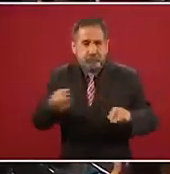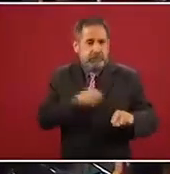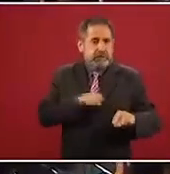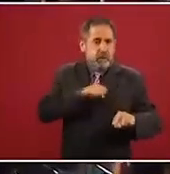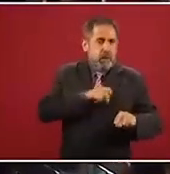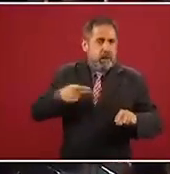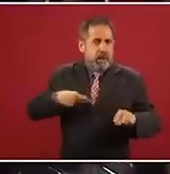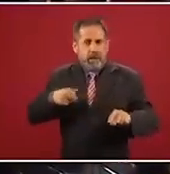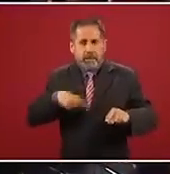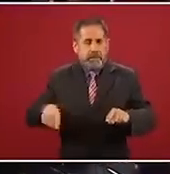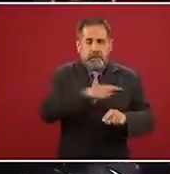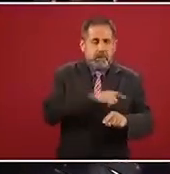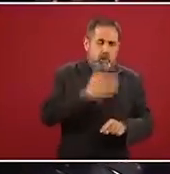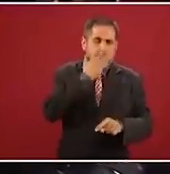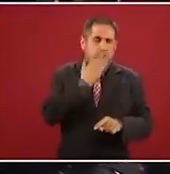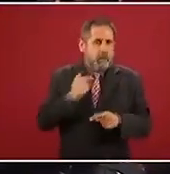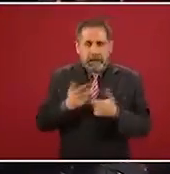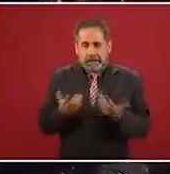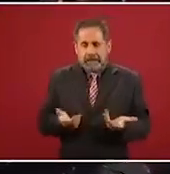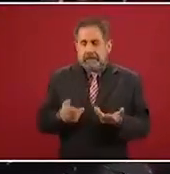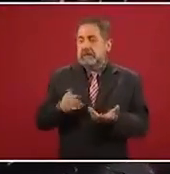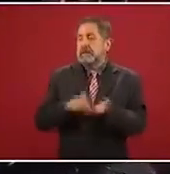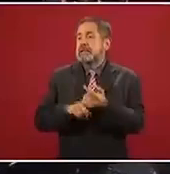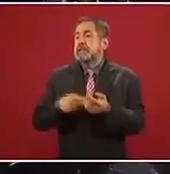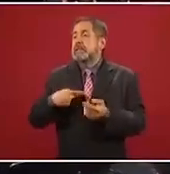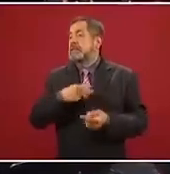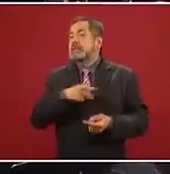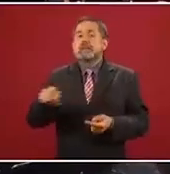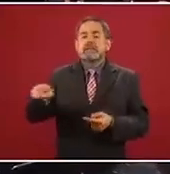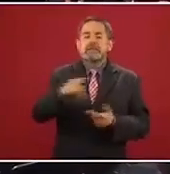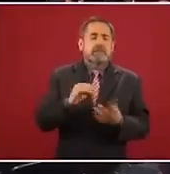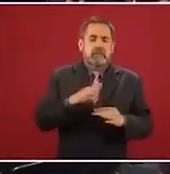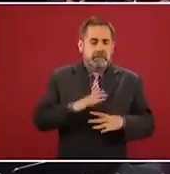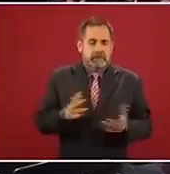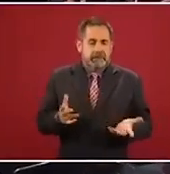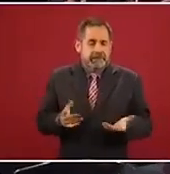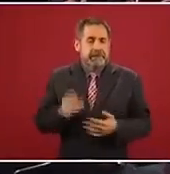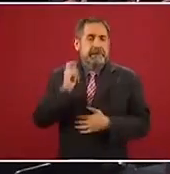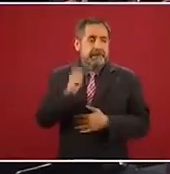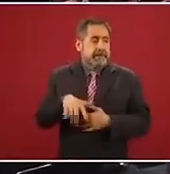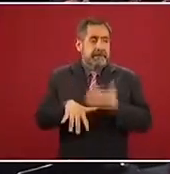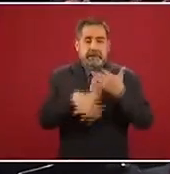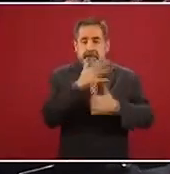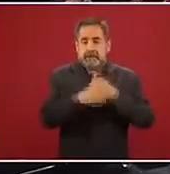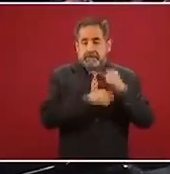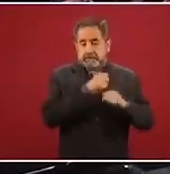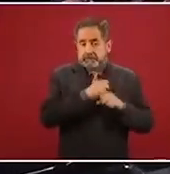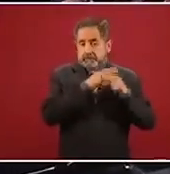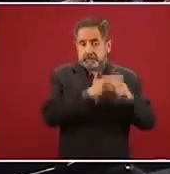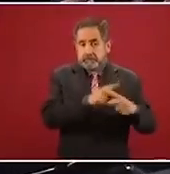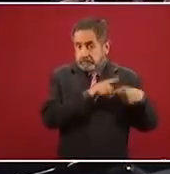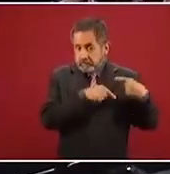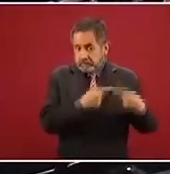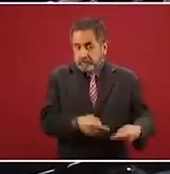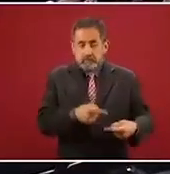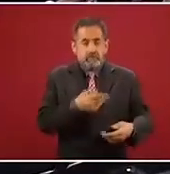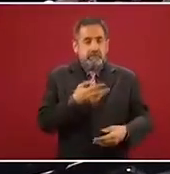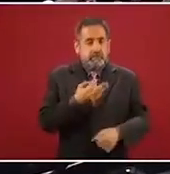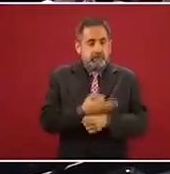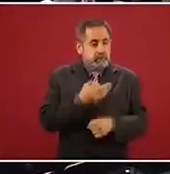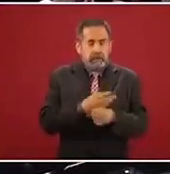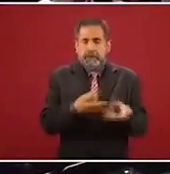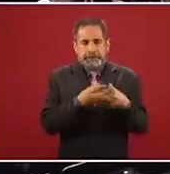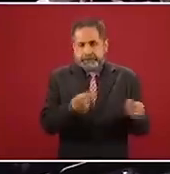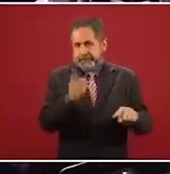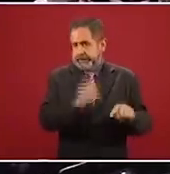poblaciones más desfavorecidas económica y socialmente. Entonces, ¿qué tenemos después de 15 años de lo que fue y ya no existe